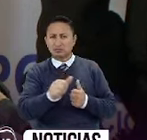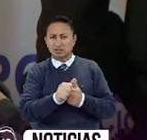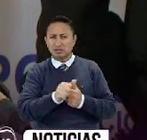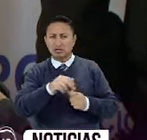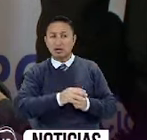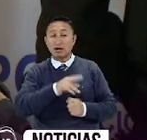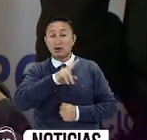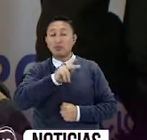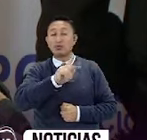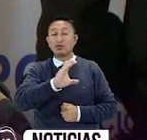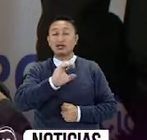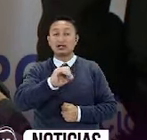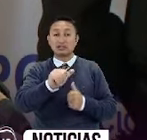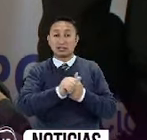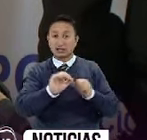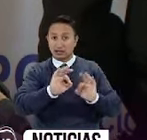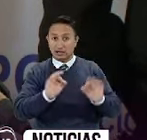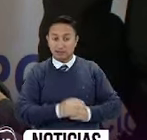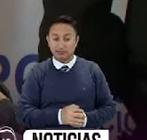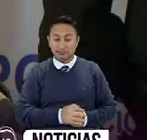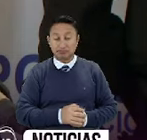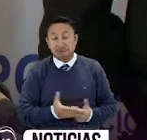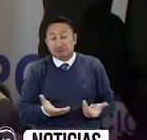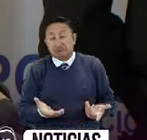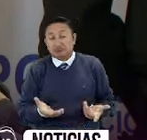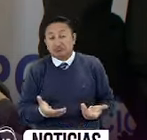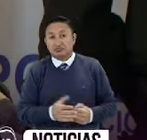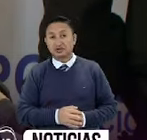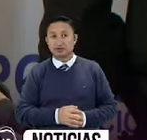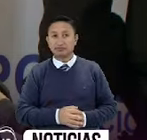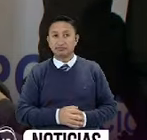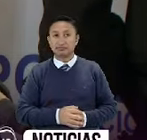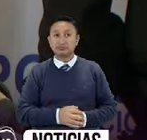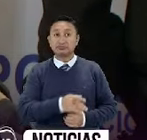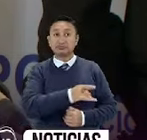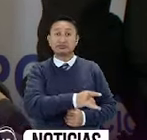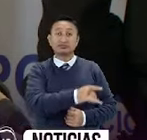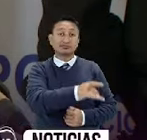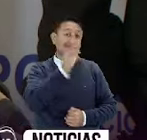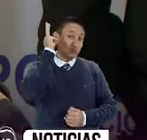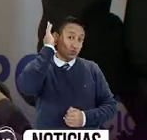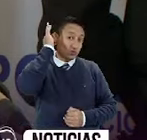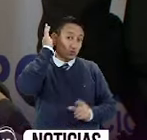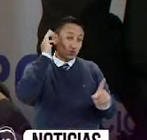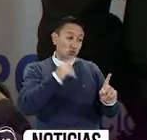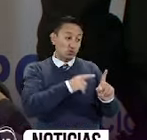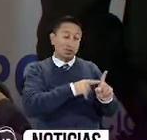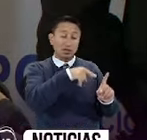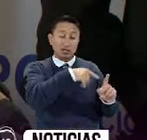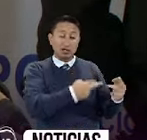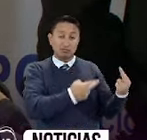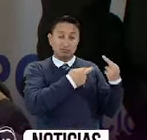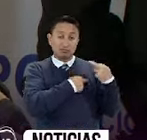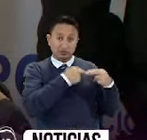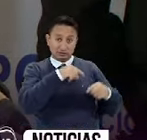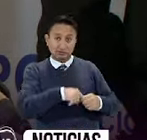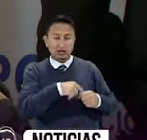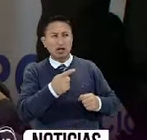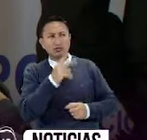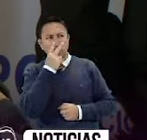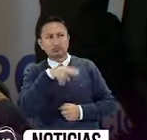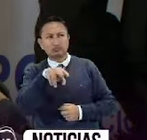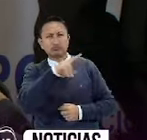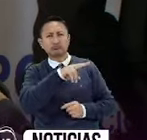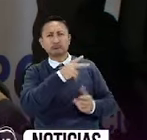policía comunitaria cercana. Podríamos decir que la señora mencionada podría cumplir ese rol, esa función en